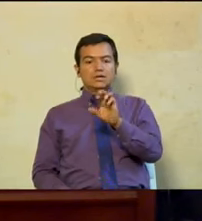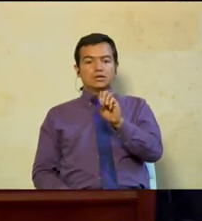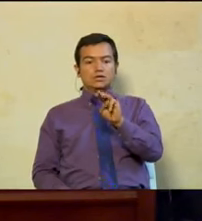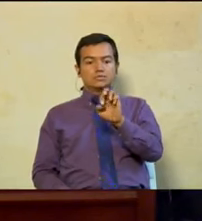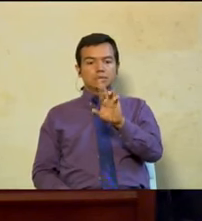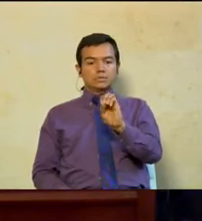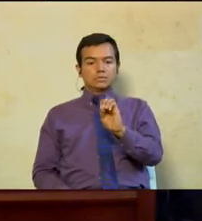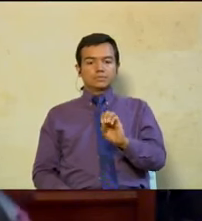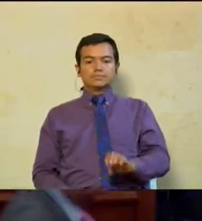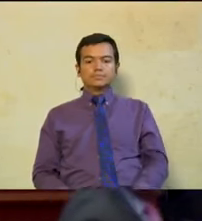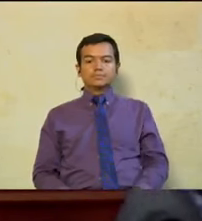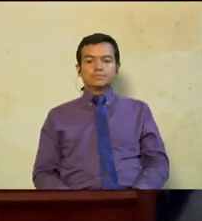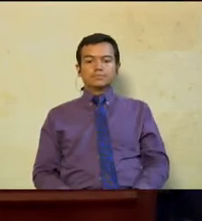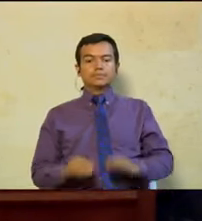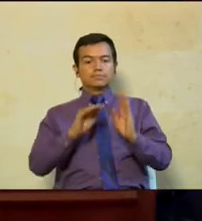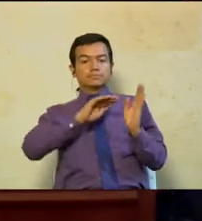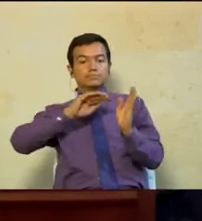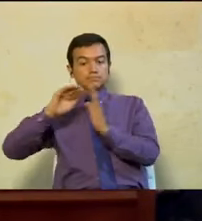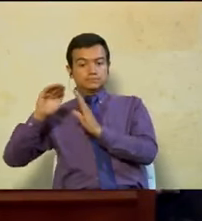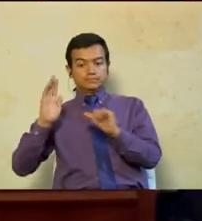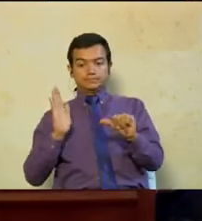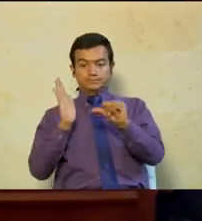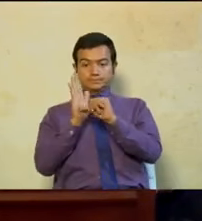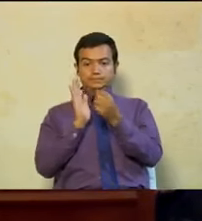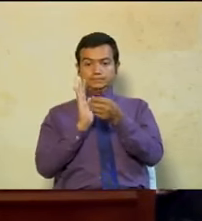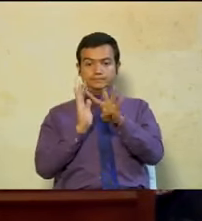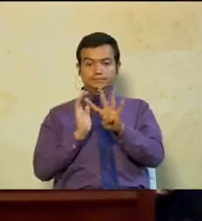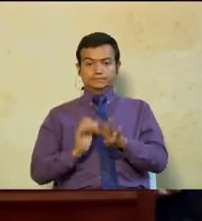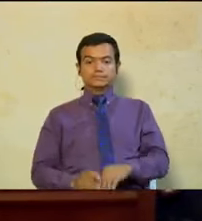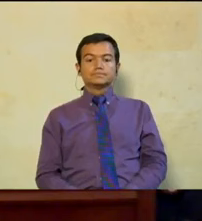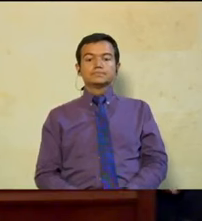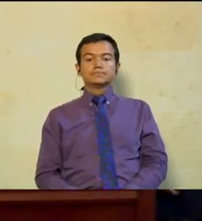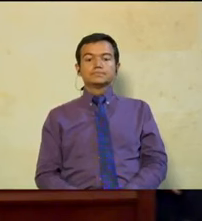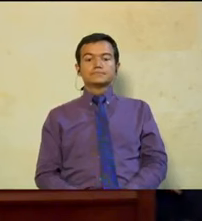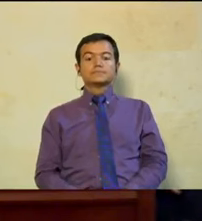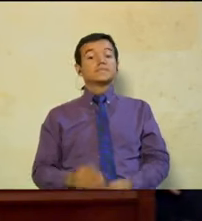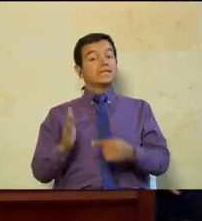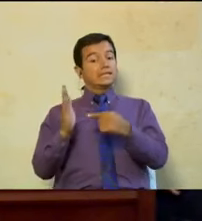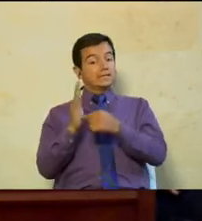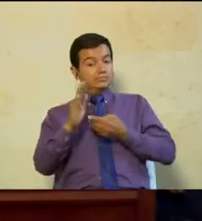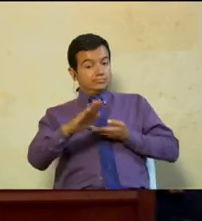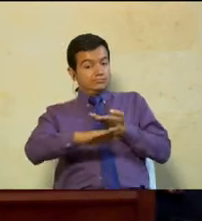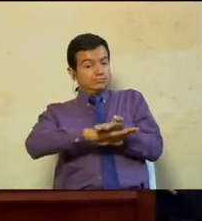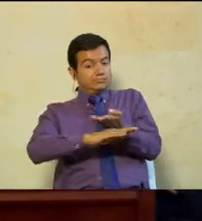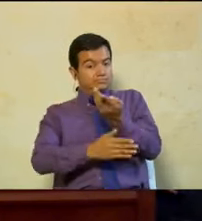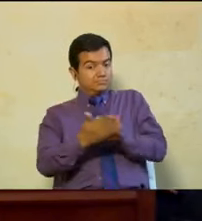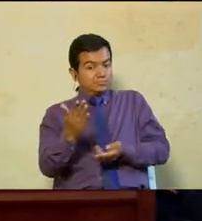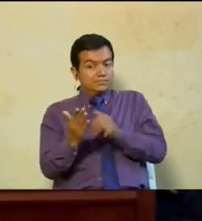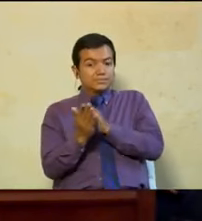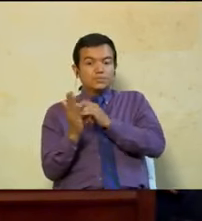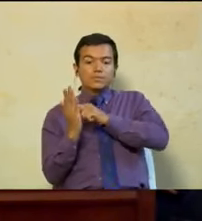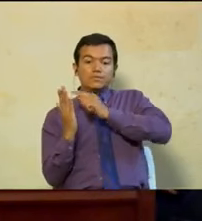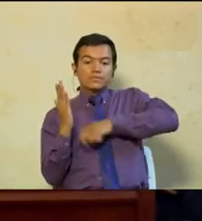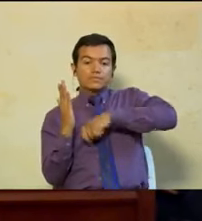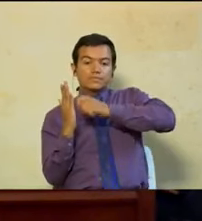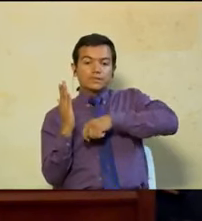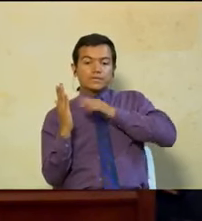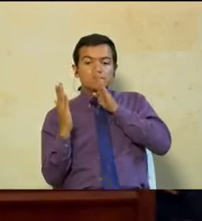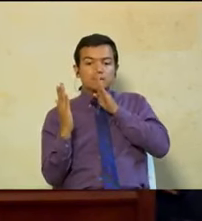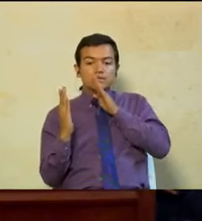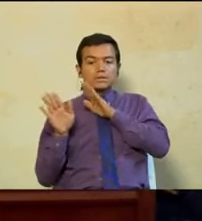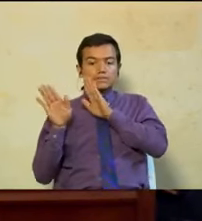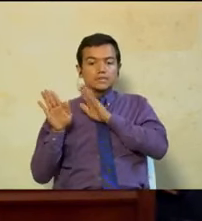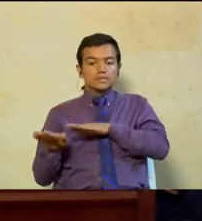Romero para el artículo 14 esta proposición firmada por el representante